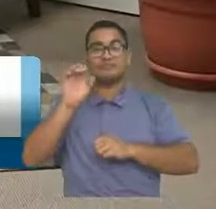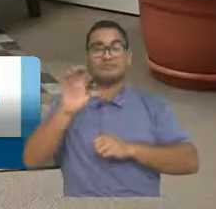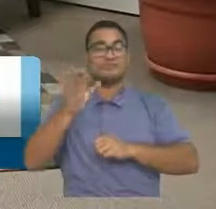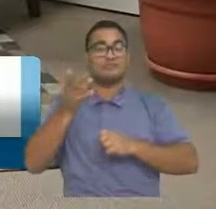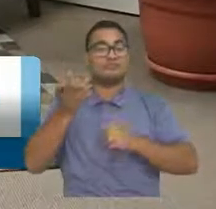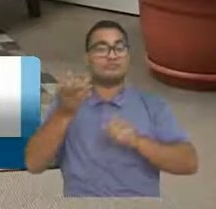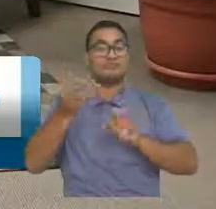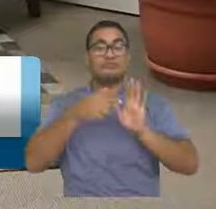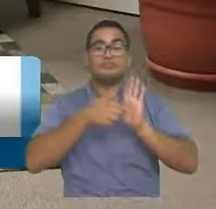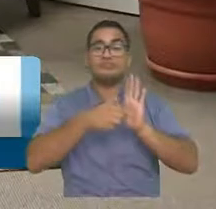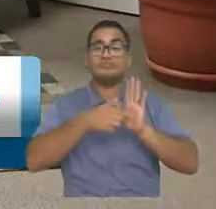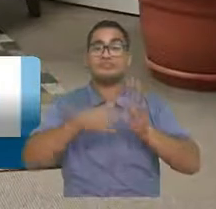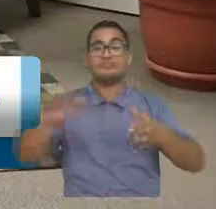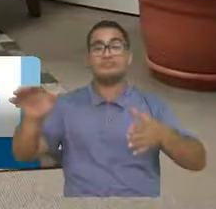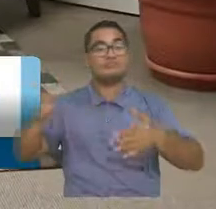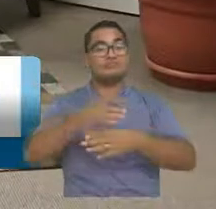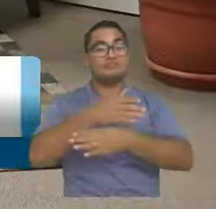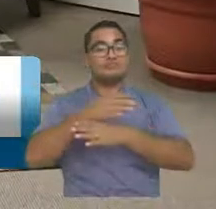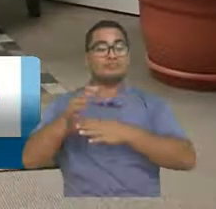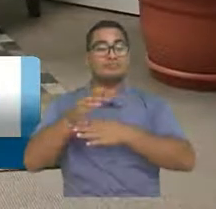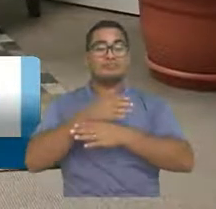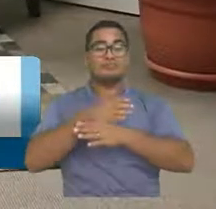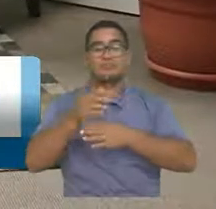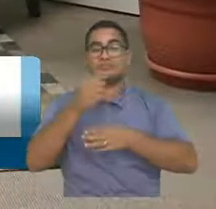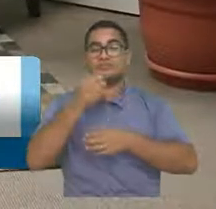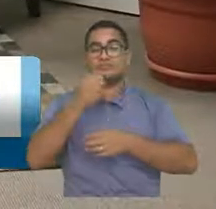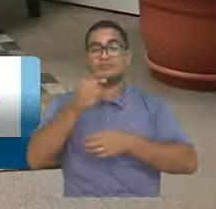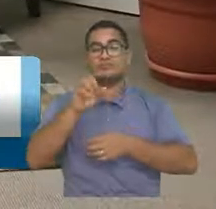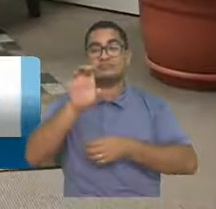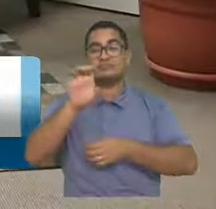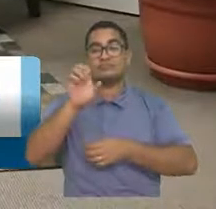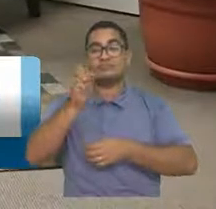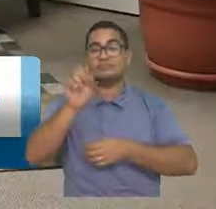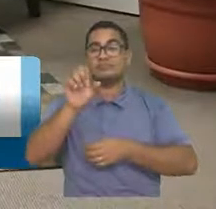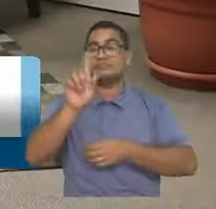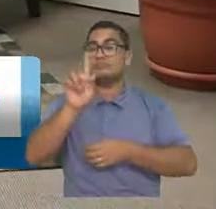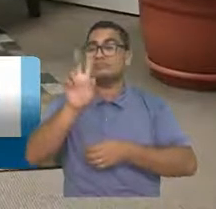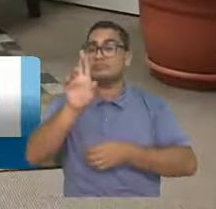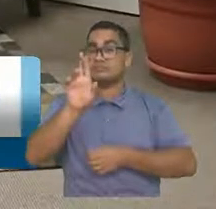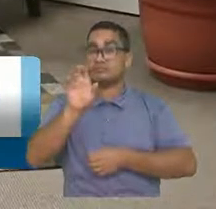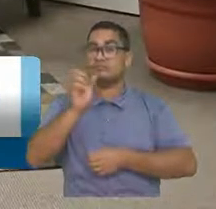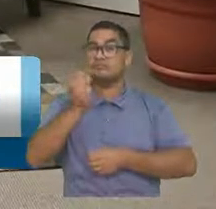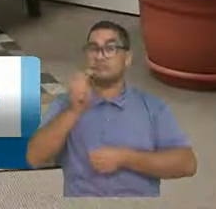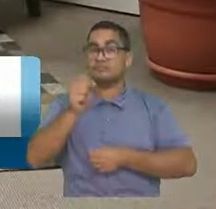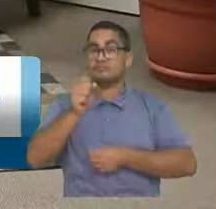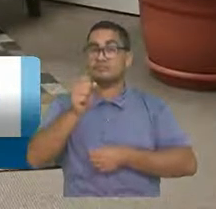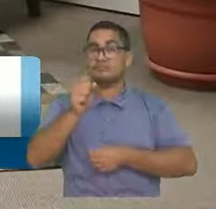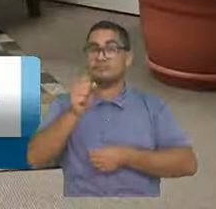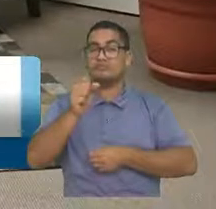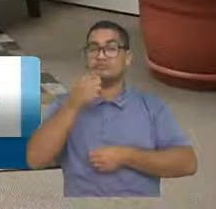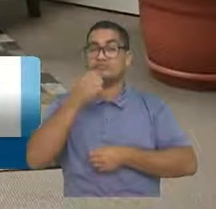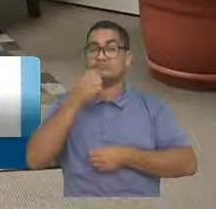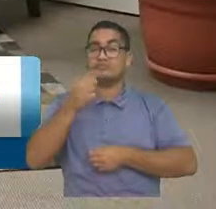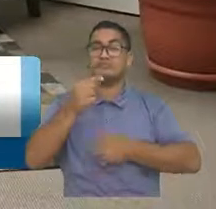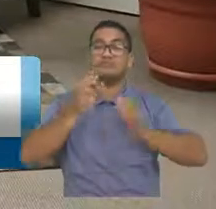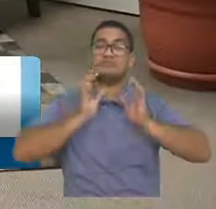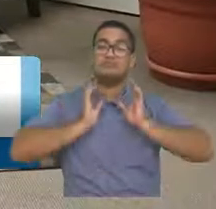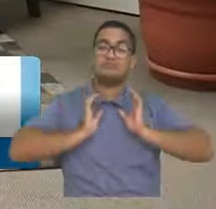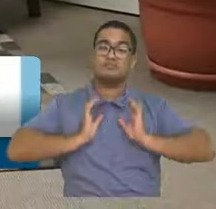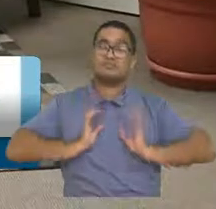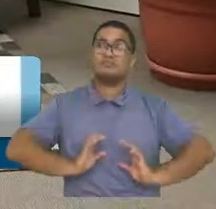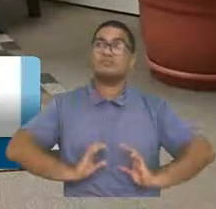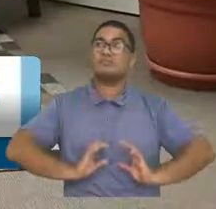estas hormonas que se abren cuando el estrés está presente por largo periodo de tiempo, esas